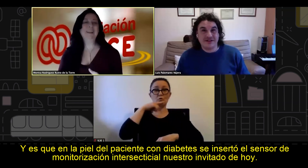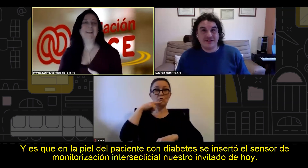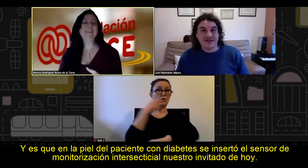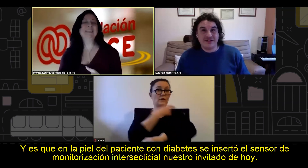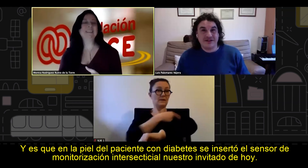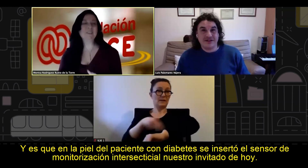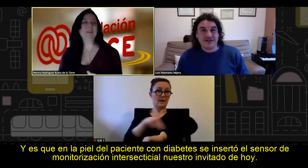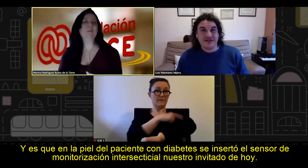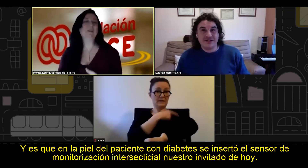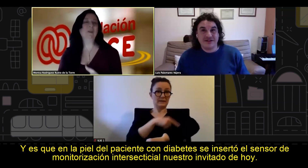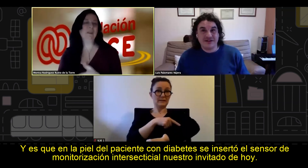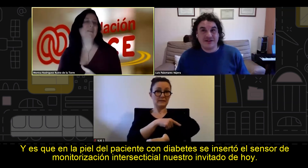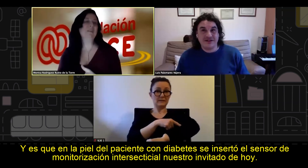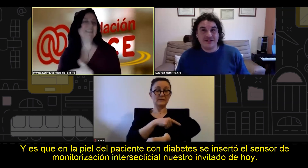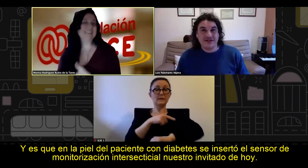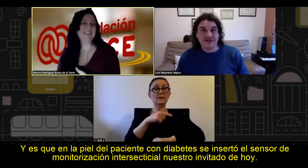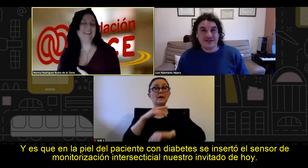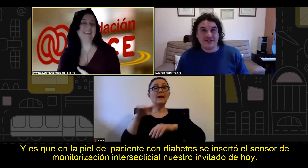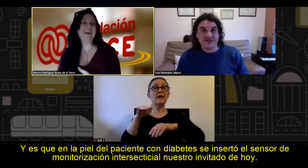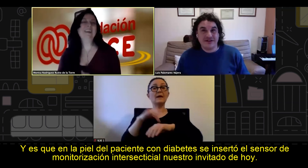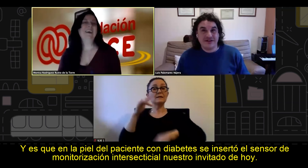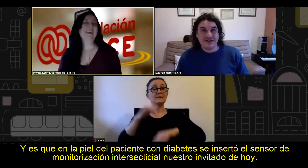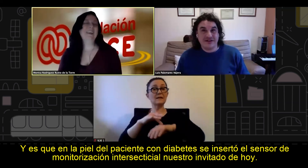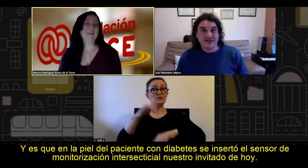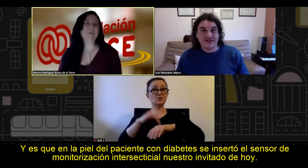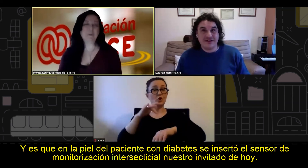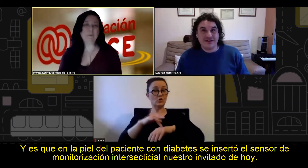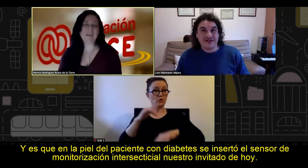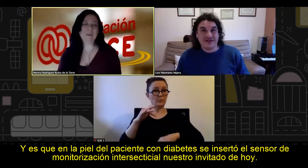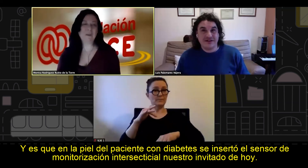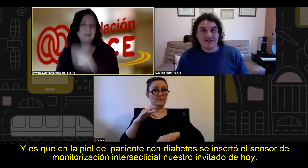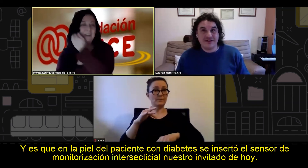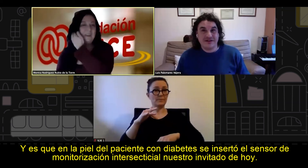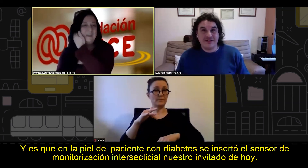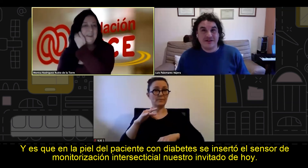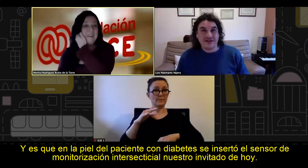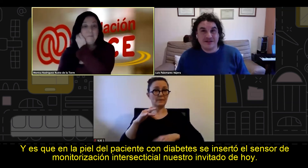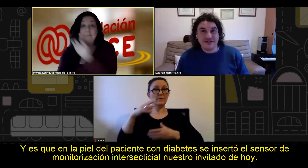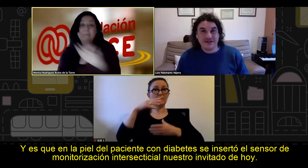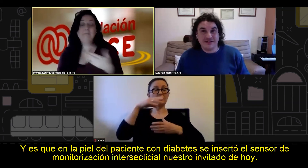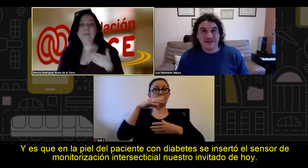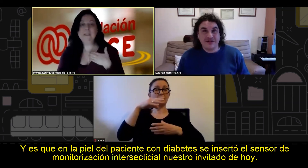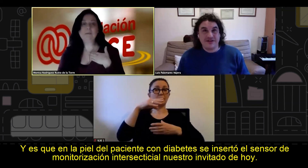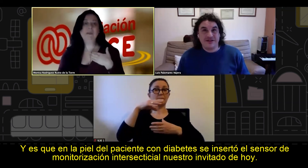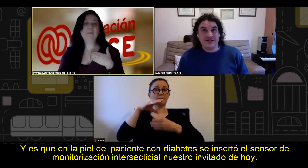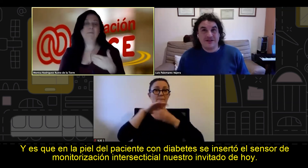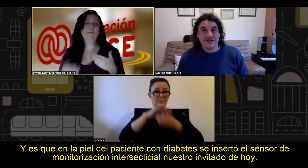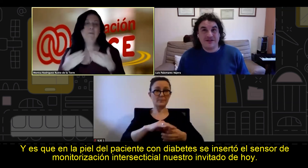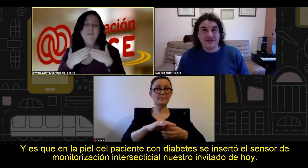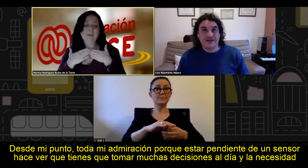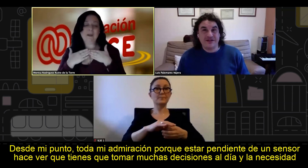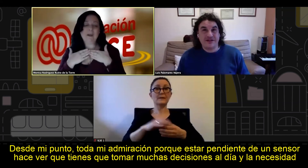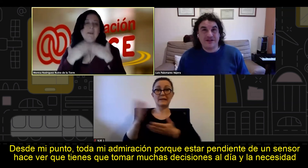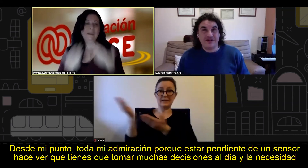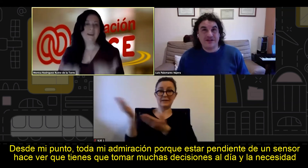el sensor de monitorización intersecticial, nuestro invitado de hoy. Desde mi punto, pues